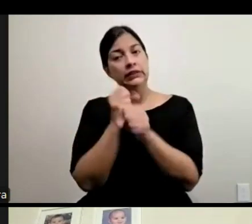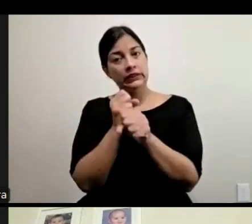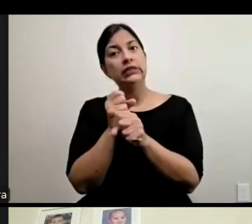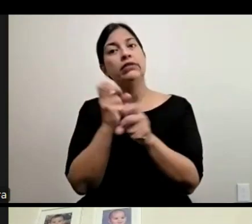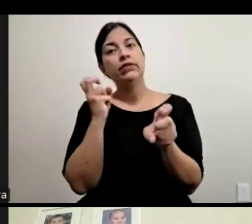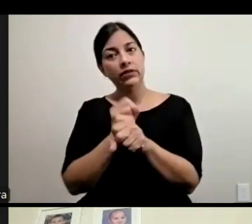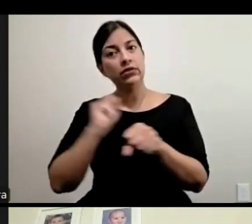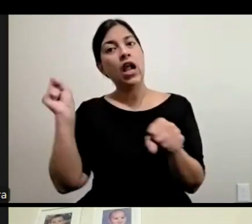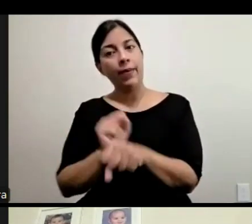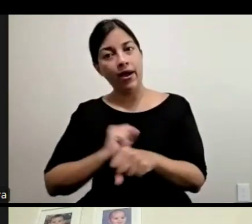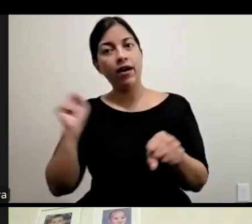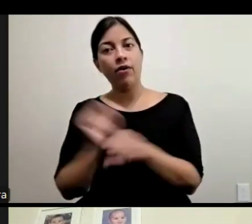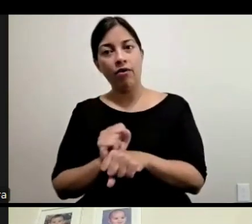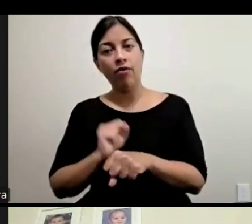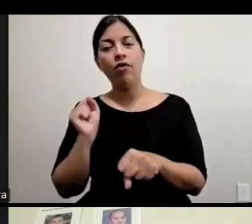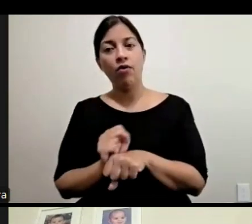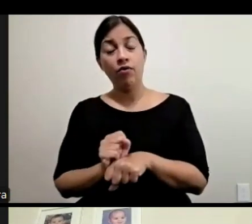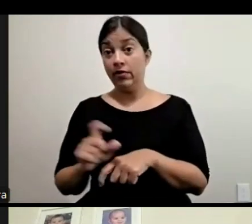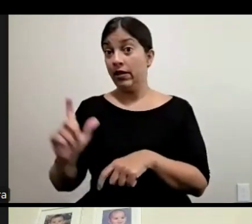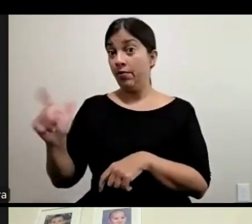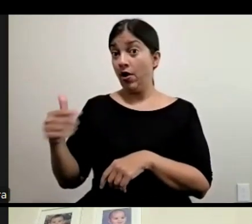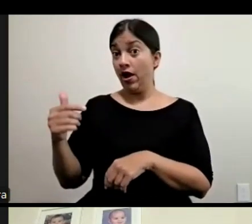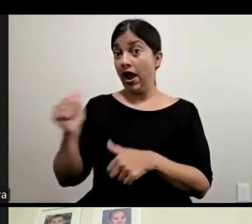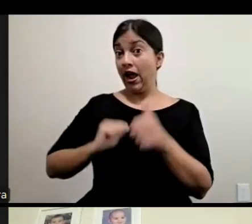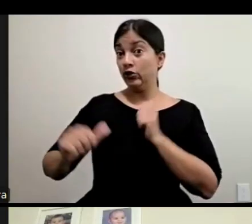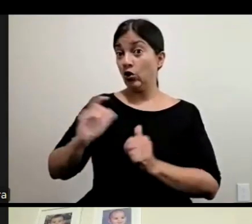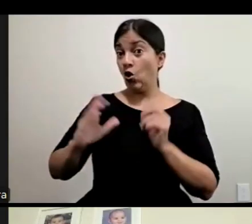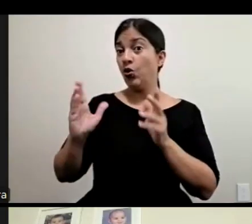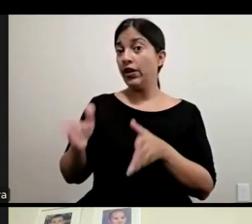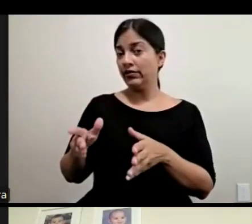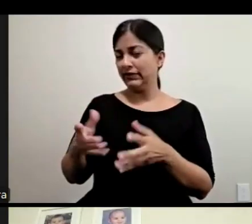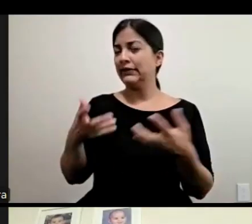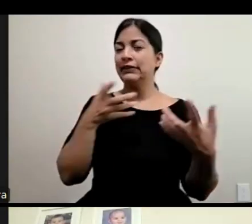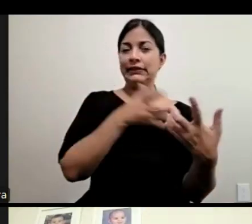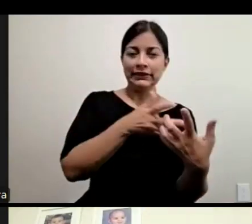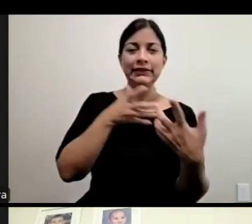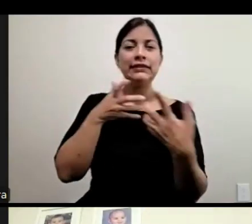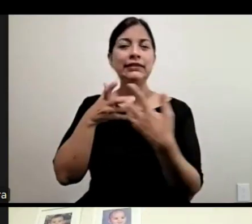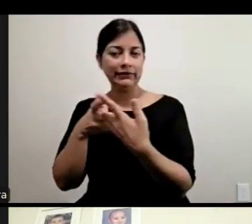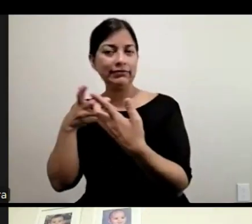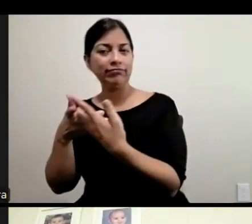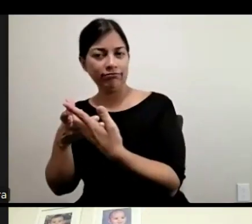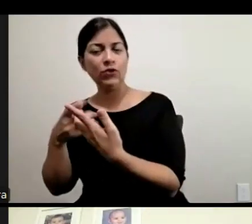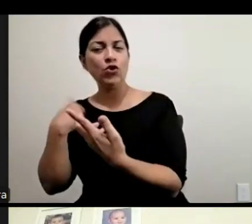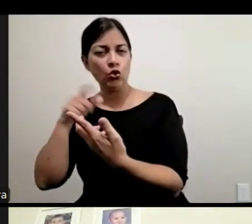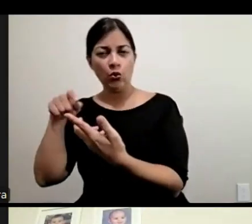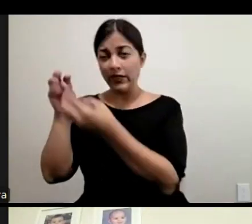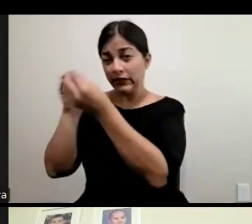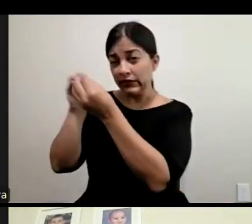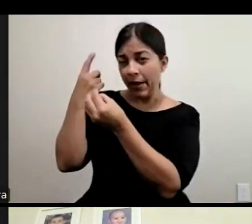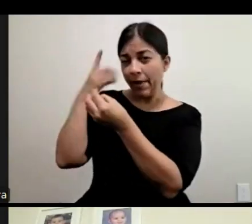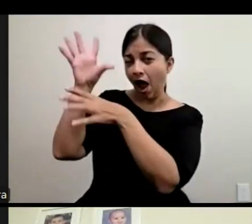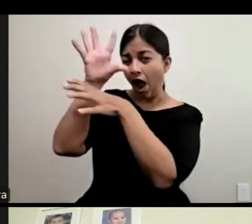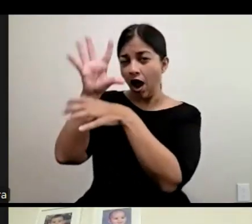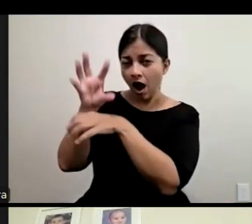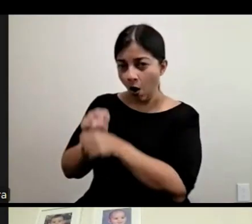los actores pues luego pues fueron encajando, porque lo tuve que ir acoplando y modulando dependiendo los